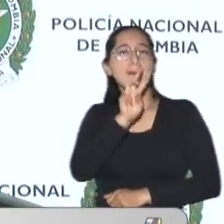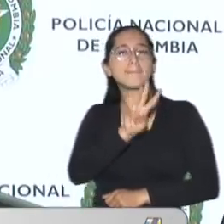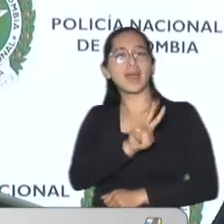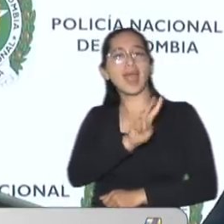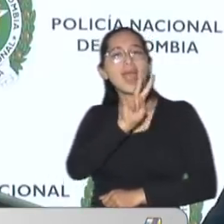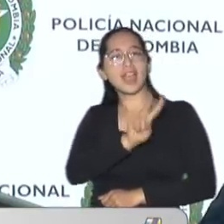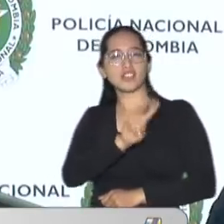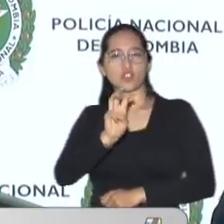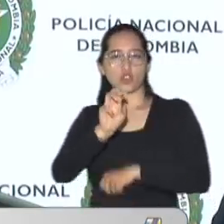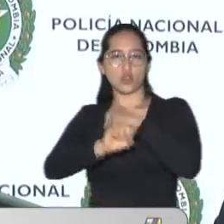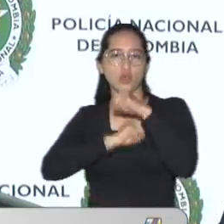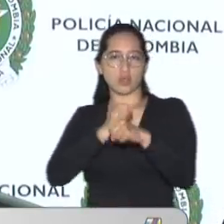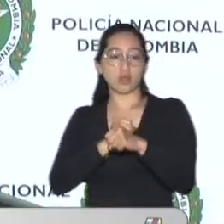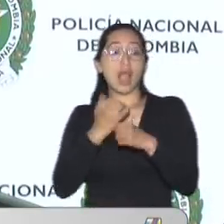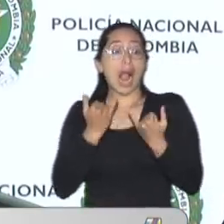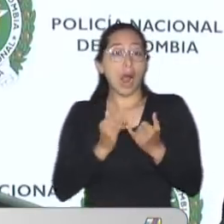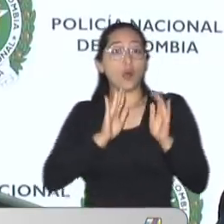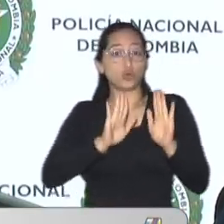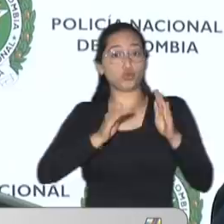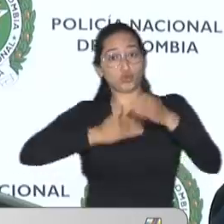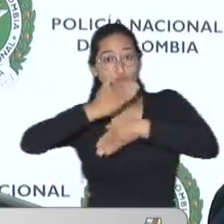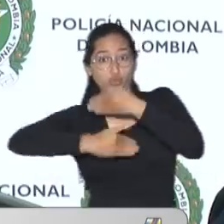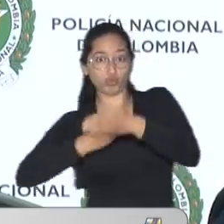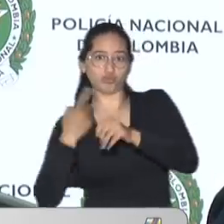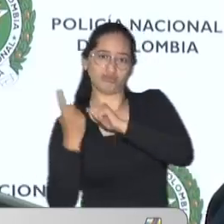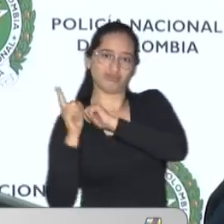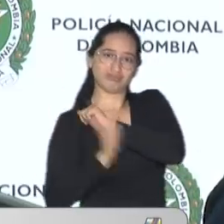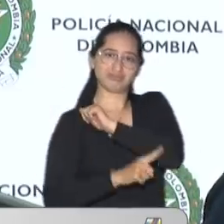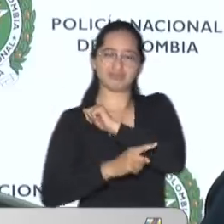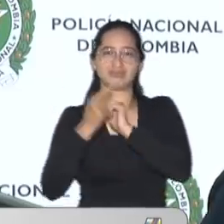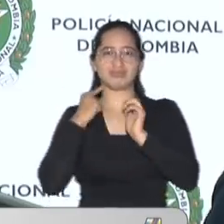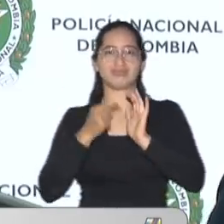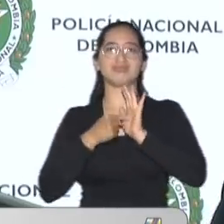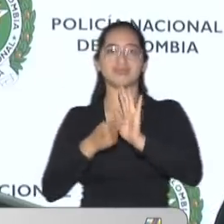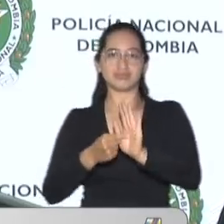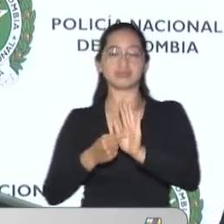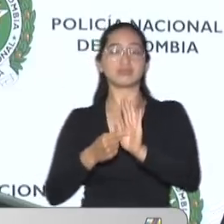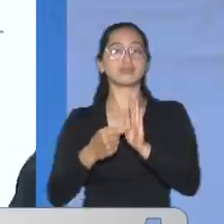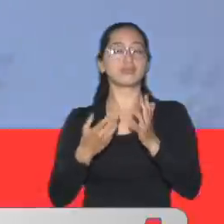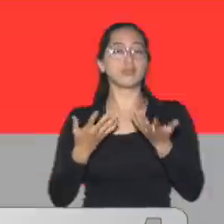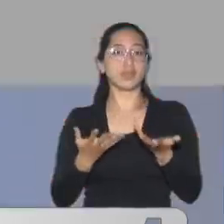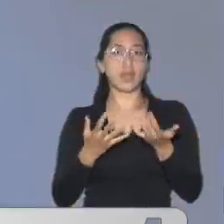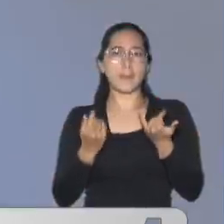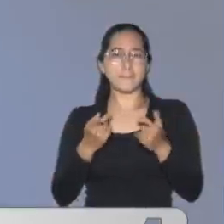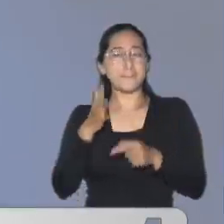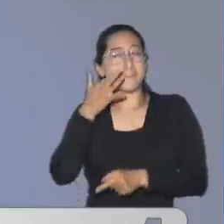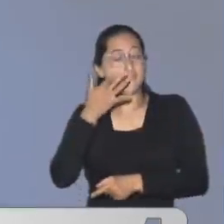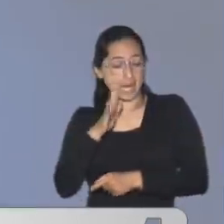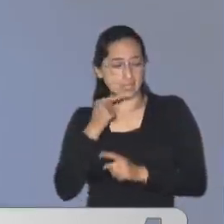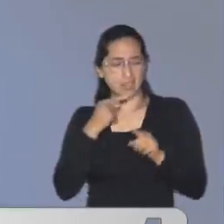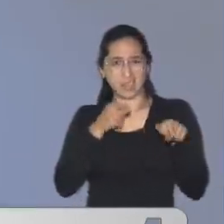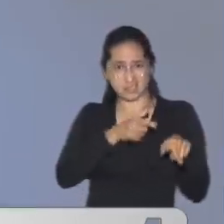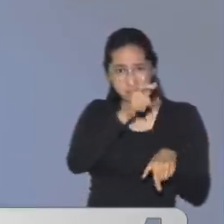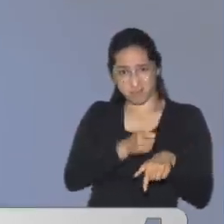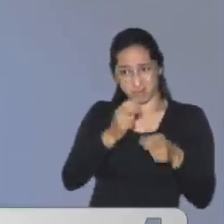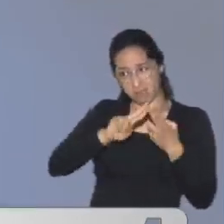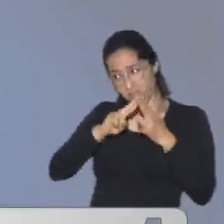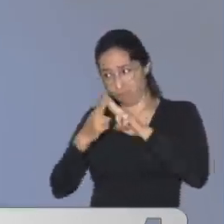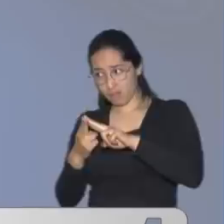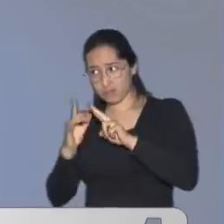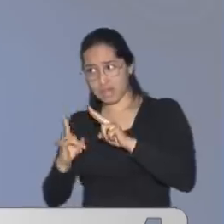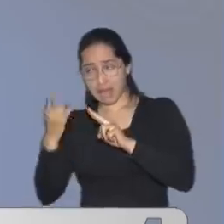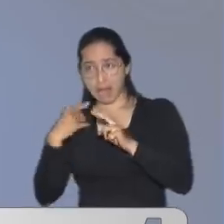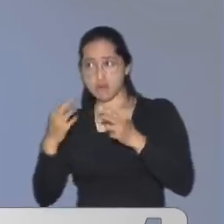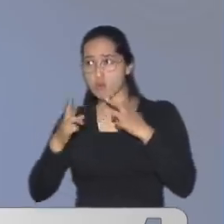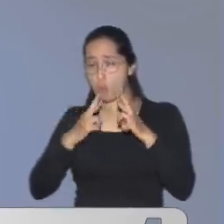En este momento está todo el proceso de legalización. No hemos establecido ningún tipo de parentesco con la víctima. La víctima se disponía a cumplir